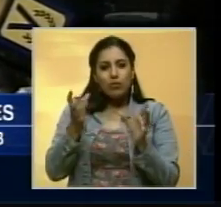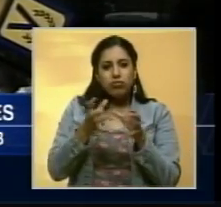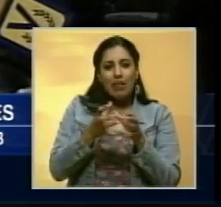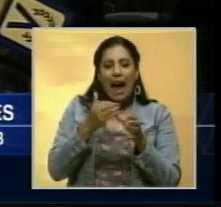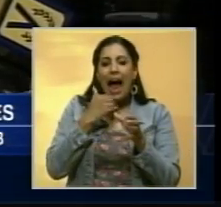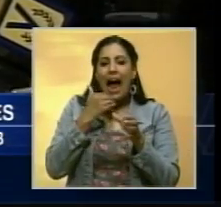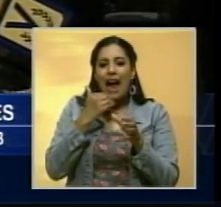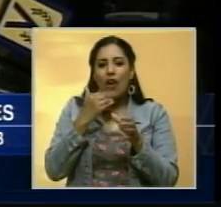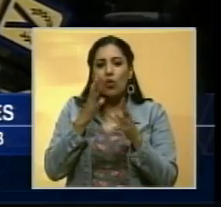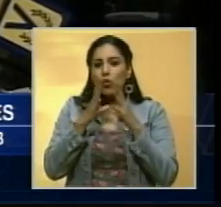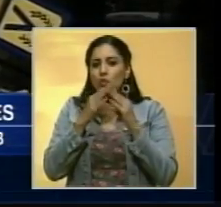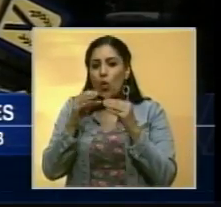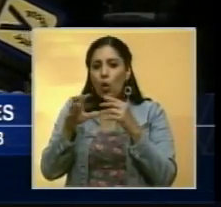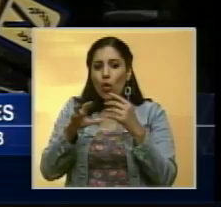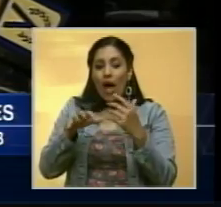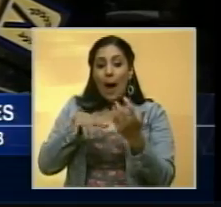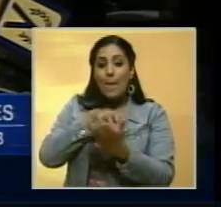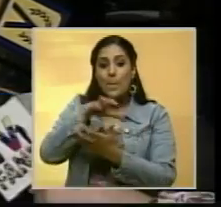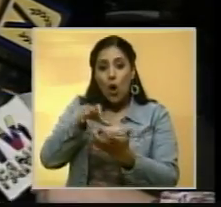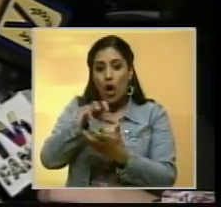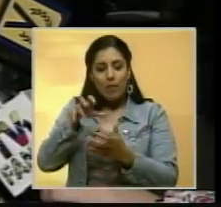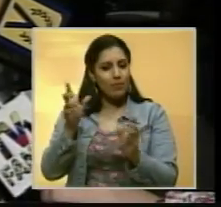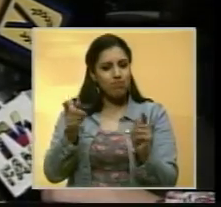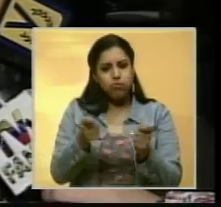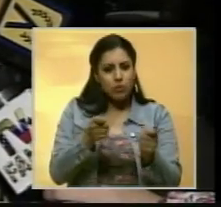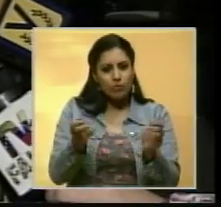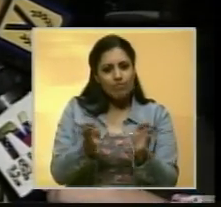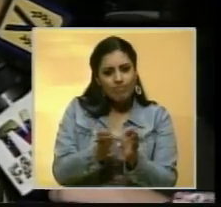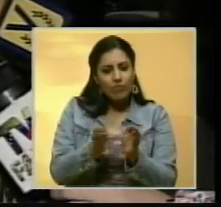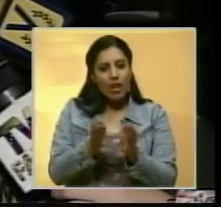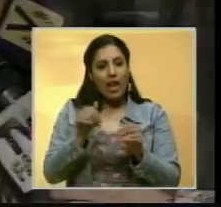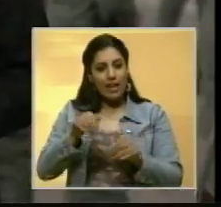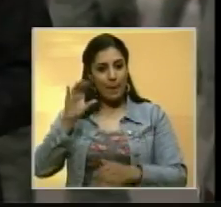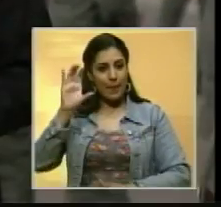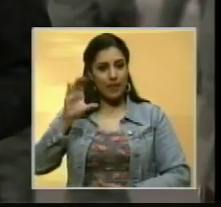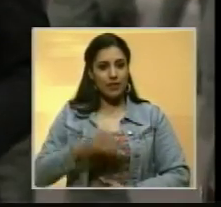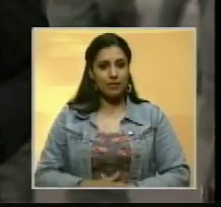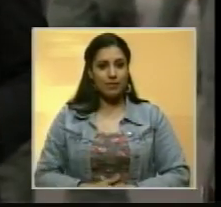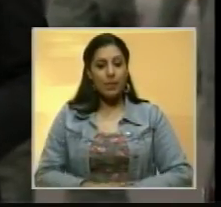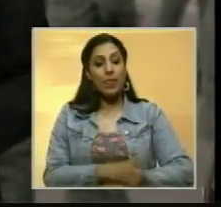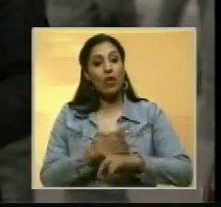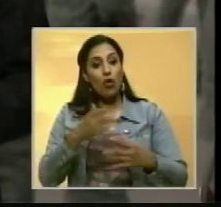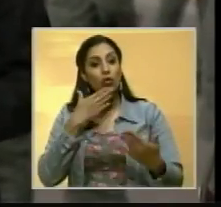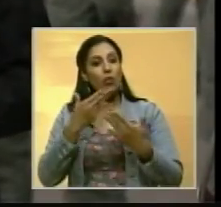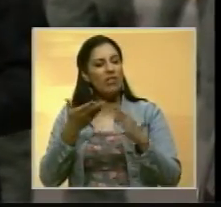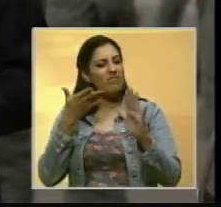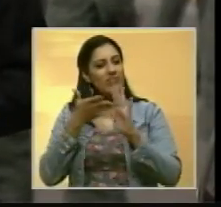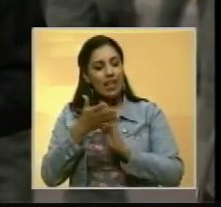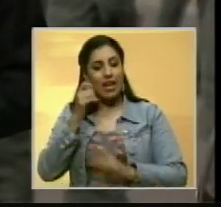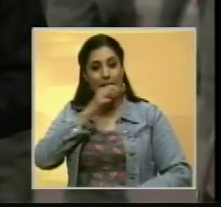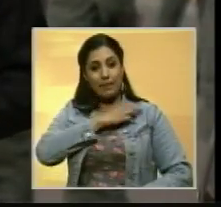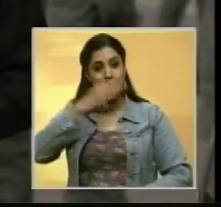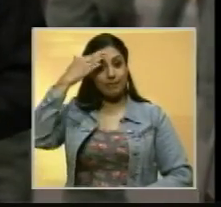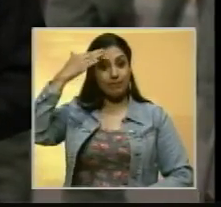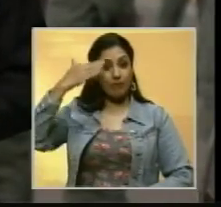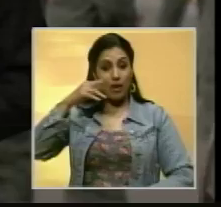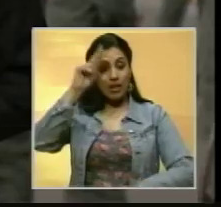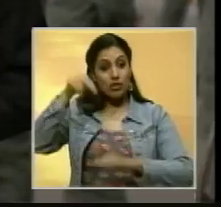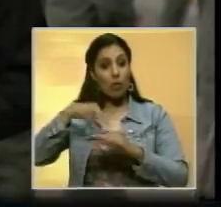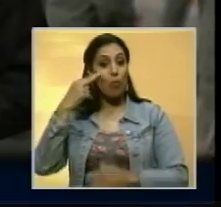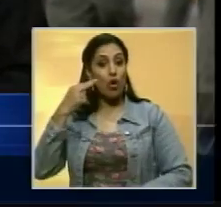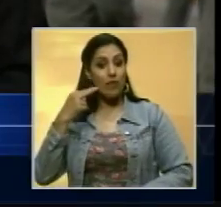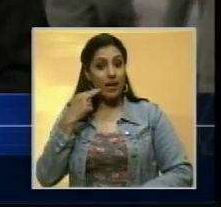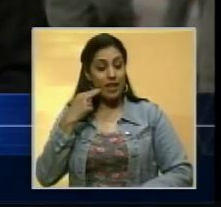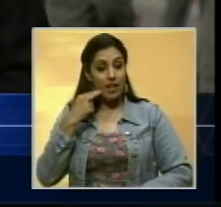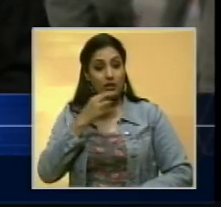expresión toda la incidencia delictiva que hay en todos los estados del país. El pronunciamiento lo hizo el comandante general de la Guardia Nacional